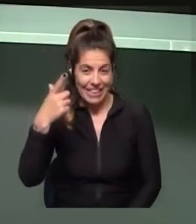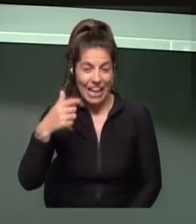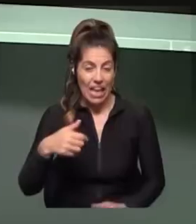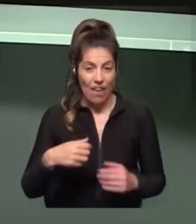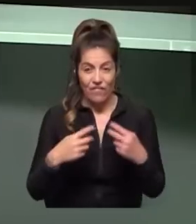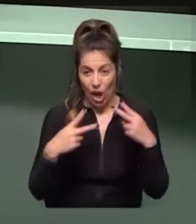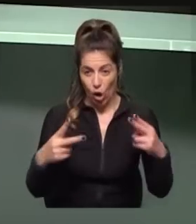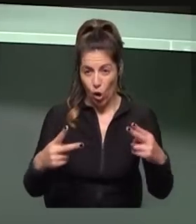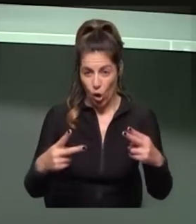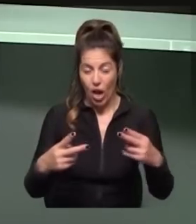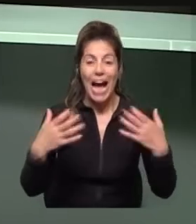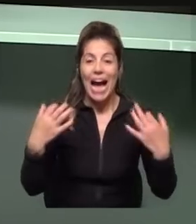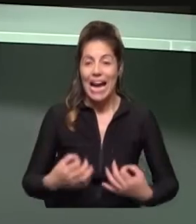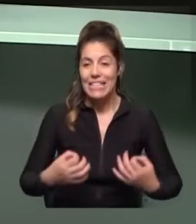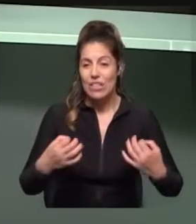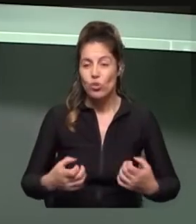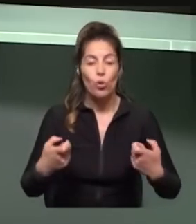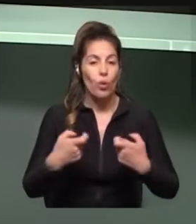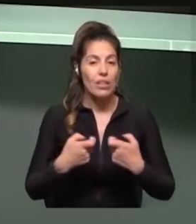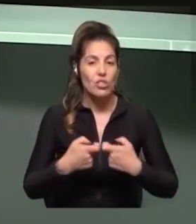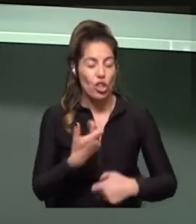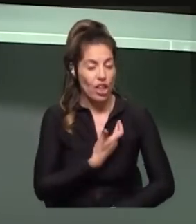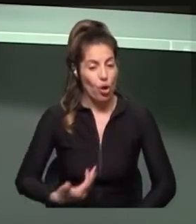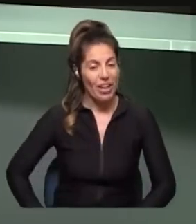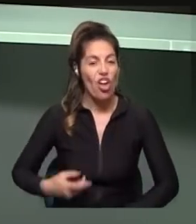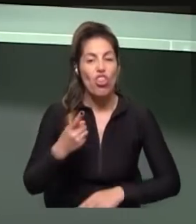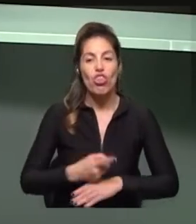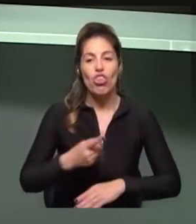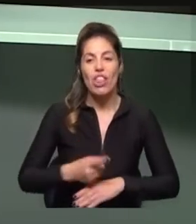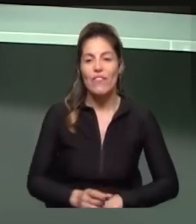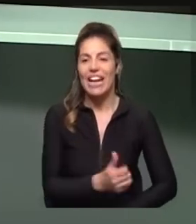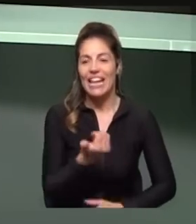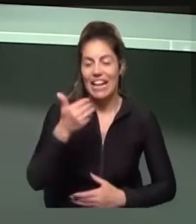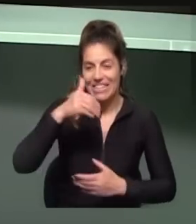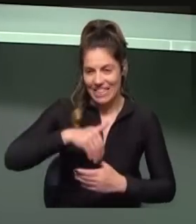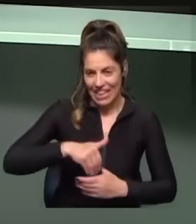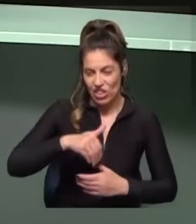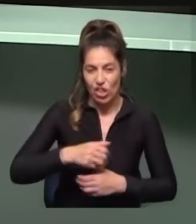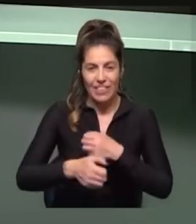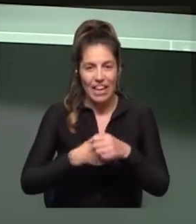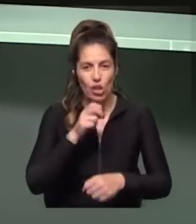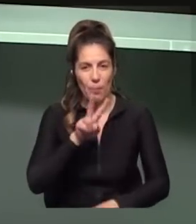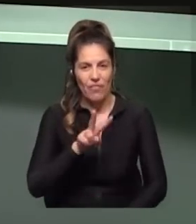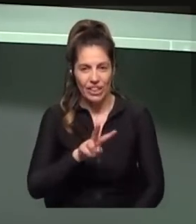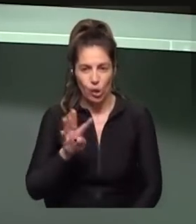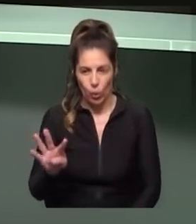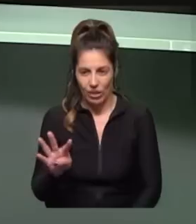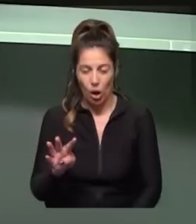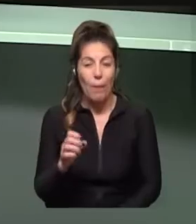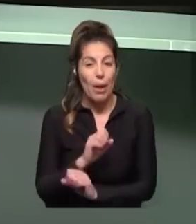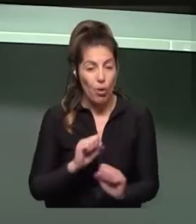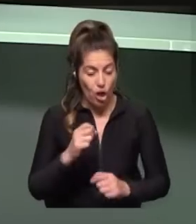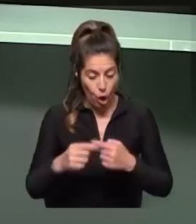exterior aseguró que las coalición que la coalición de gobierno debe ganar las elecciones de 2024 para